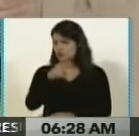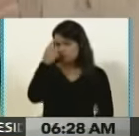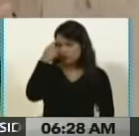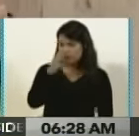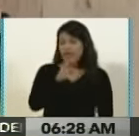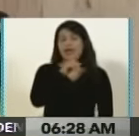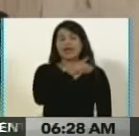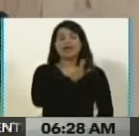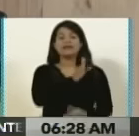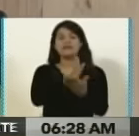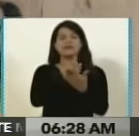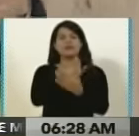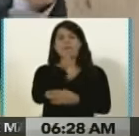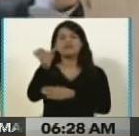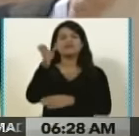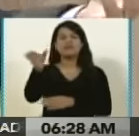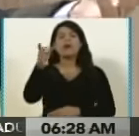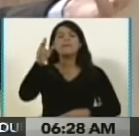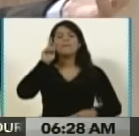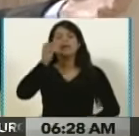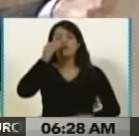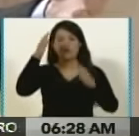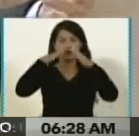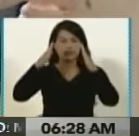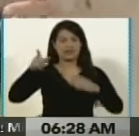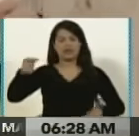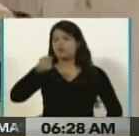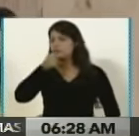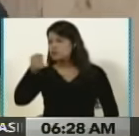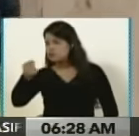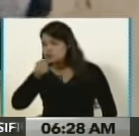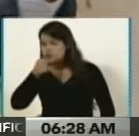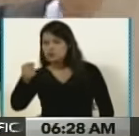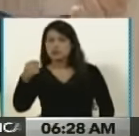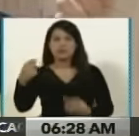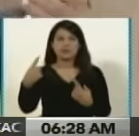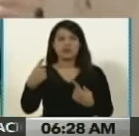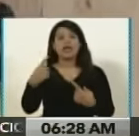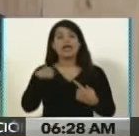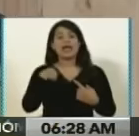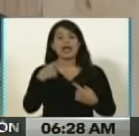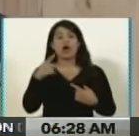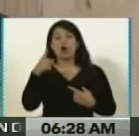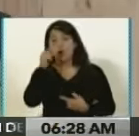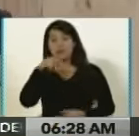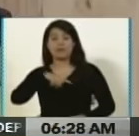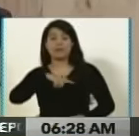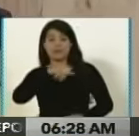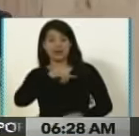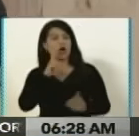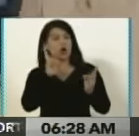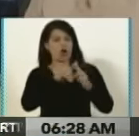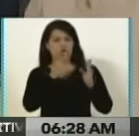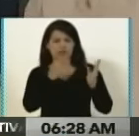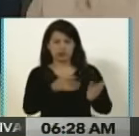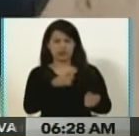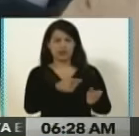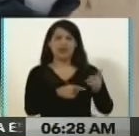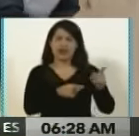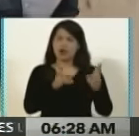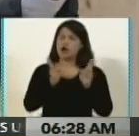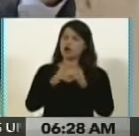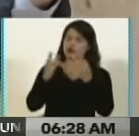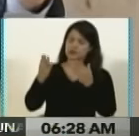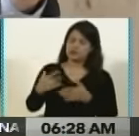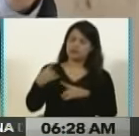de Miraflores, precisamente, ¿no? Y por supuesto conoció a Pérez Jiménez, ¿no? Y Pérez Jiménez lo conoció. Y luego está el